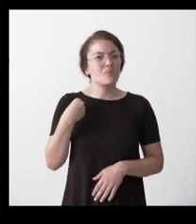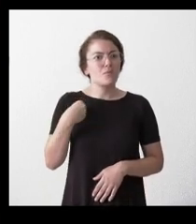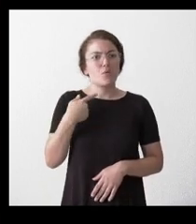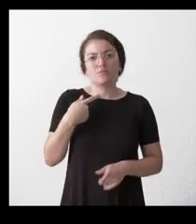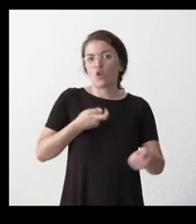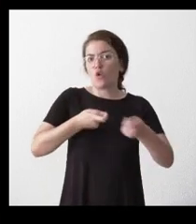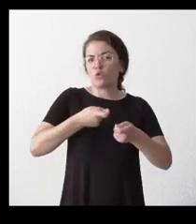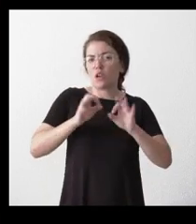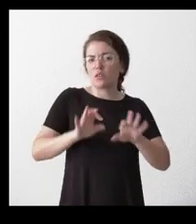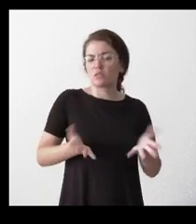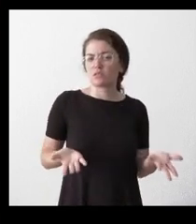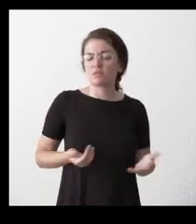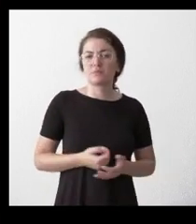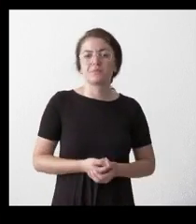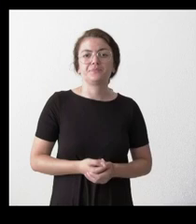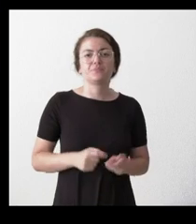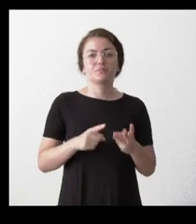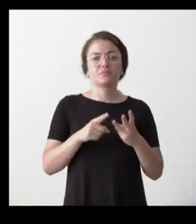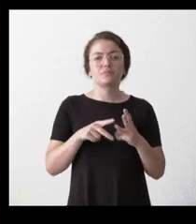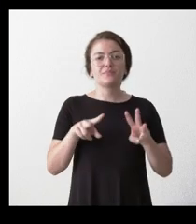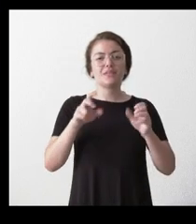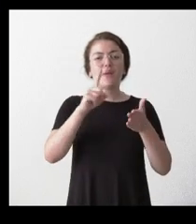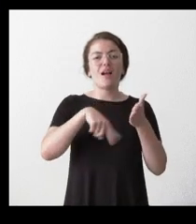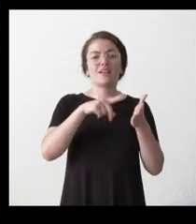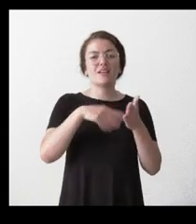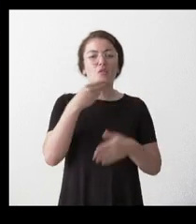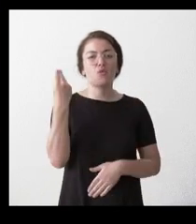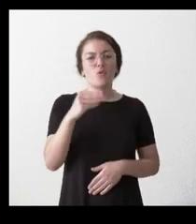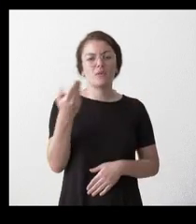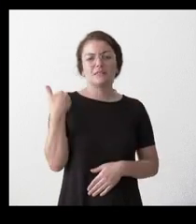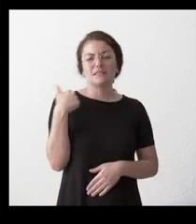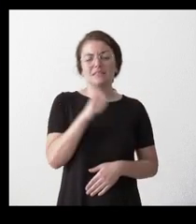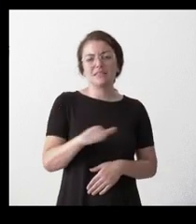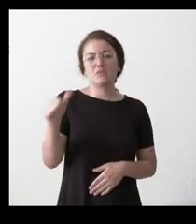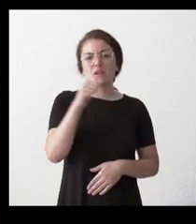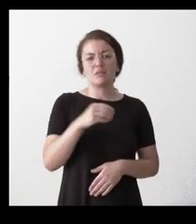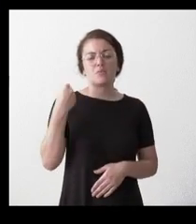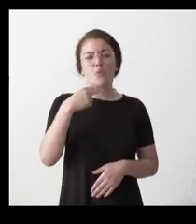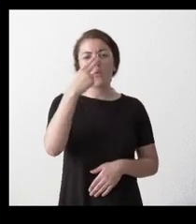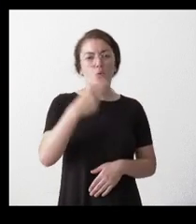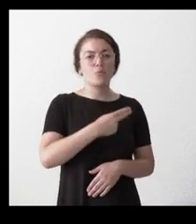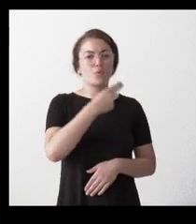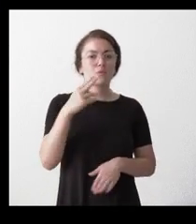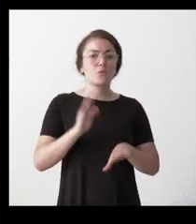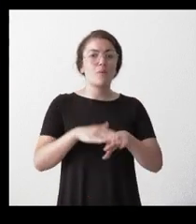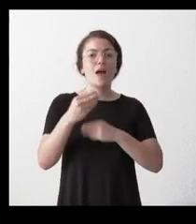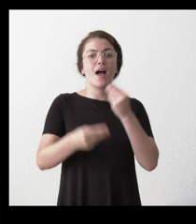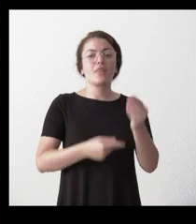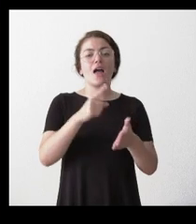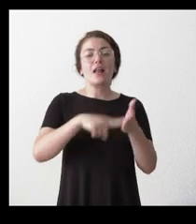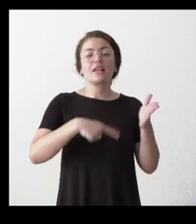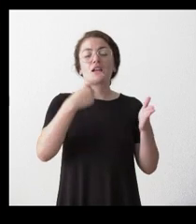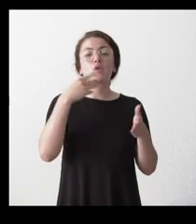la última, en cuanto a alguno del alquiler joven, hace unas semanas se comprometieron a que alguno del alquiler joven para el que el Gobierno